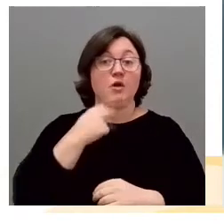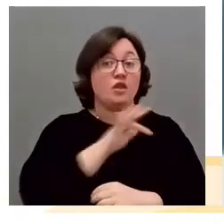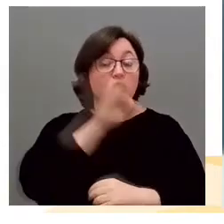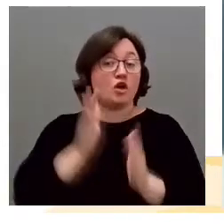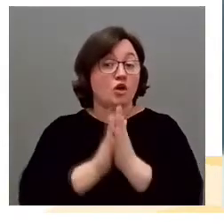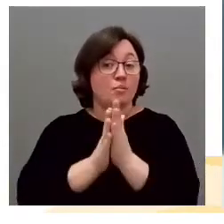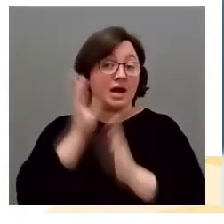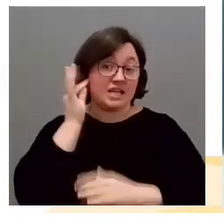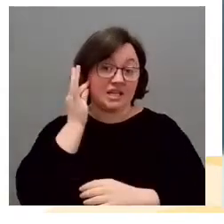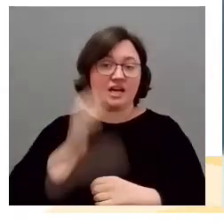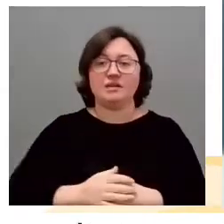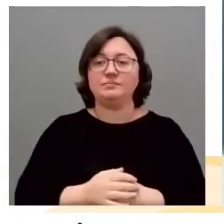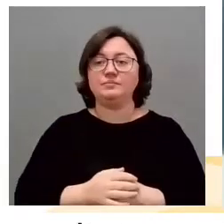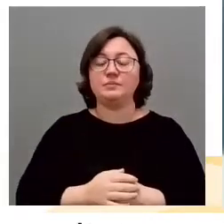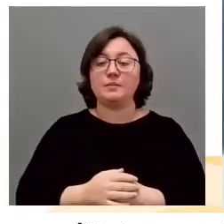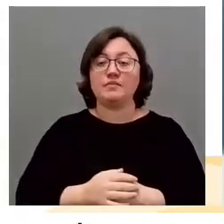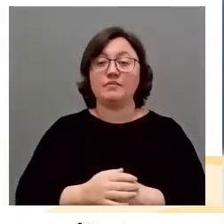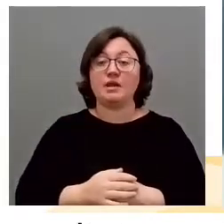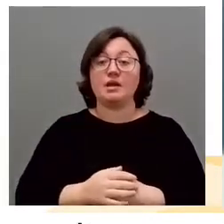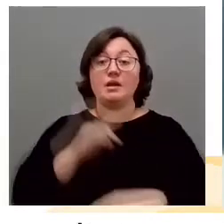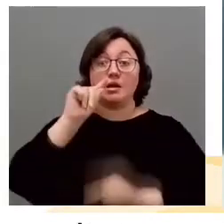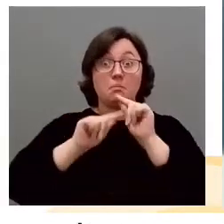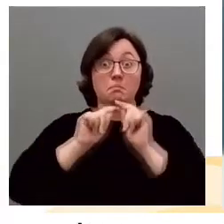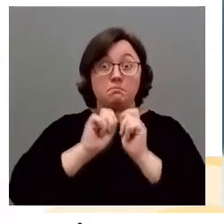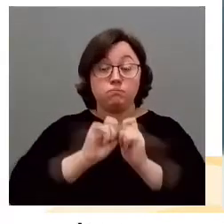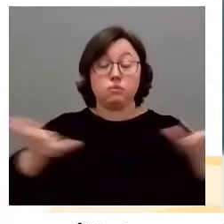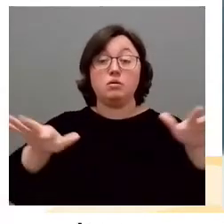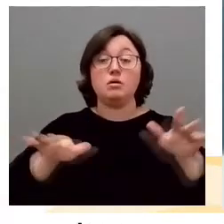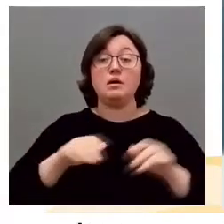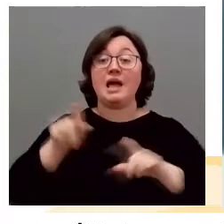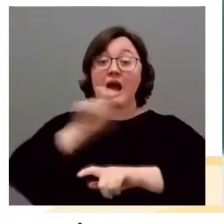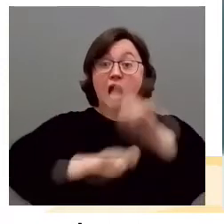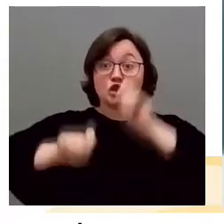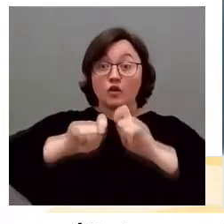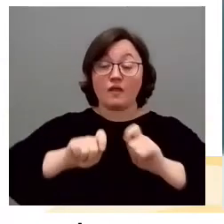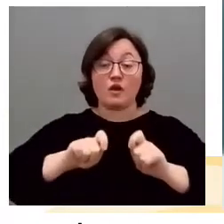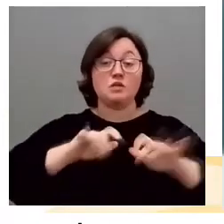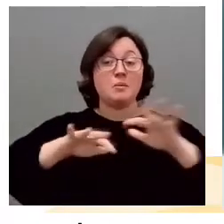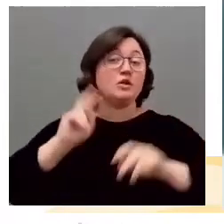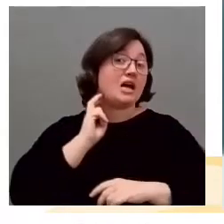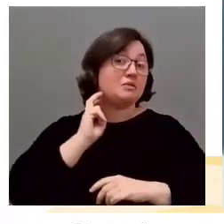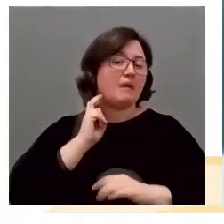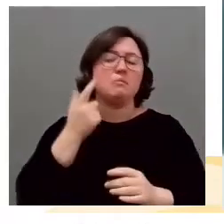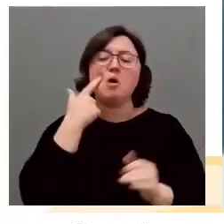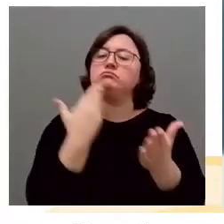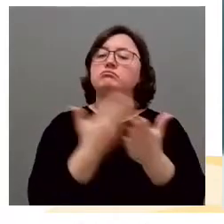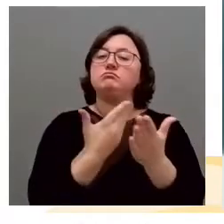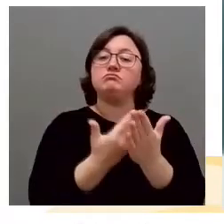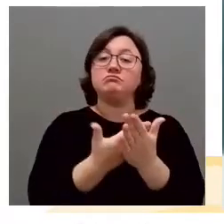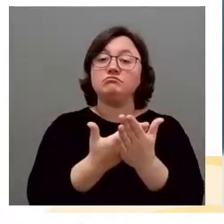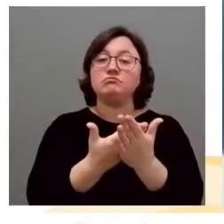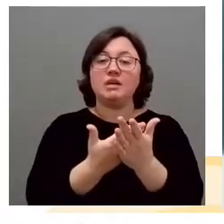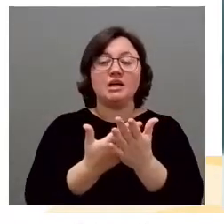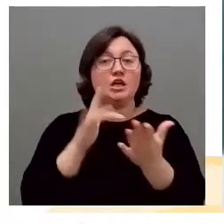Con la pandemia, las entidades del movimiento Espace han demostrado que pueden